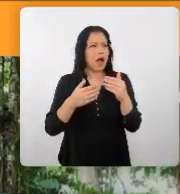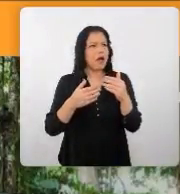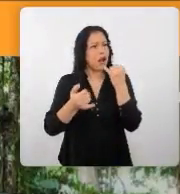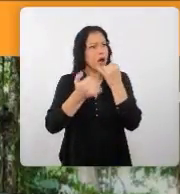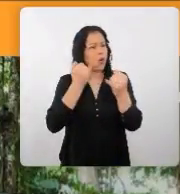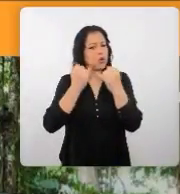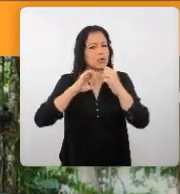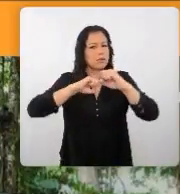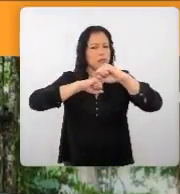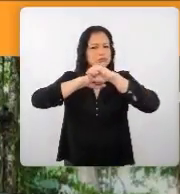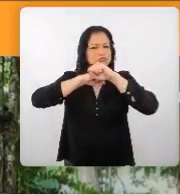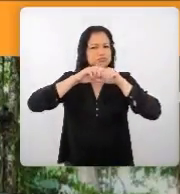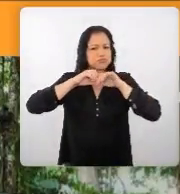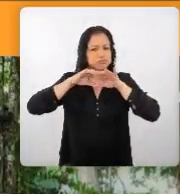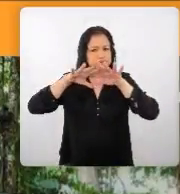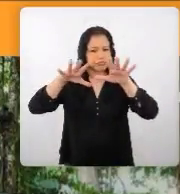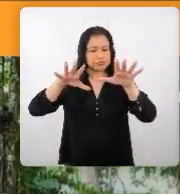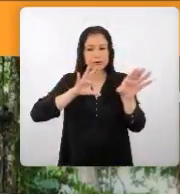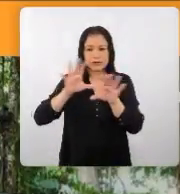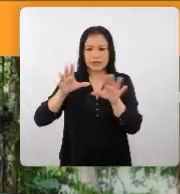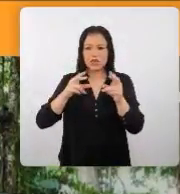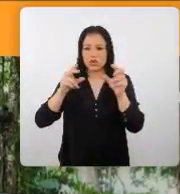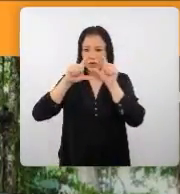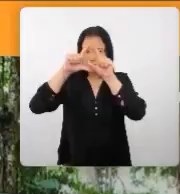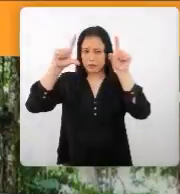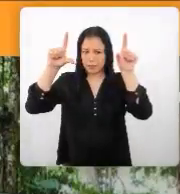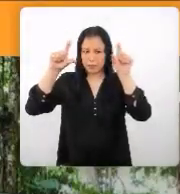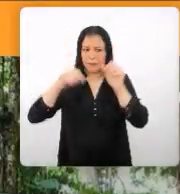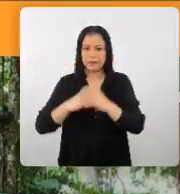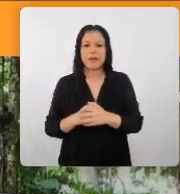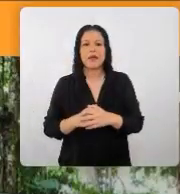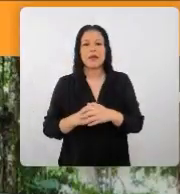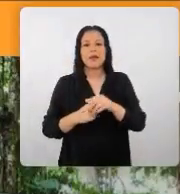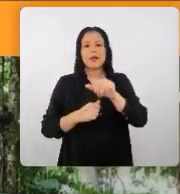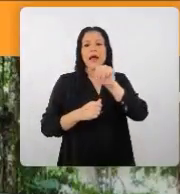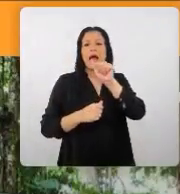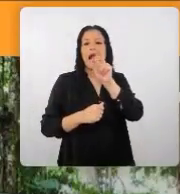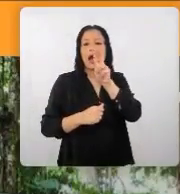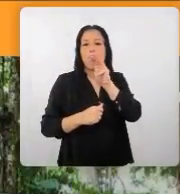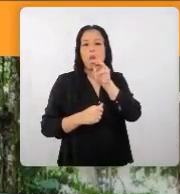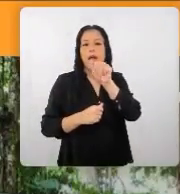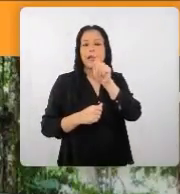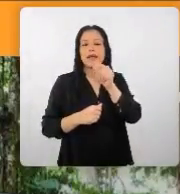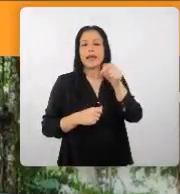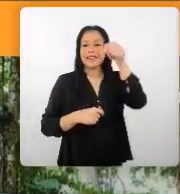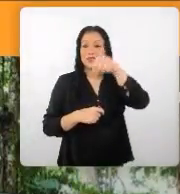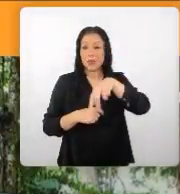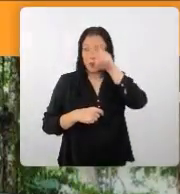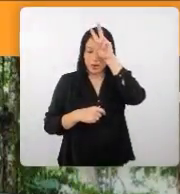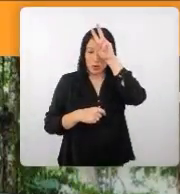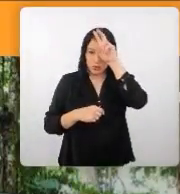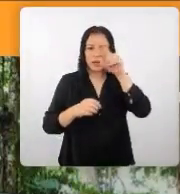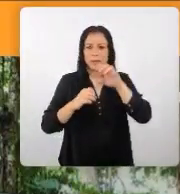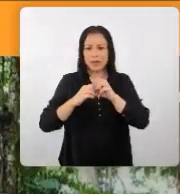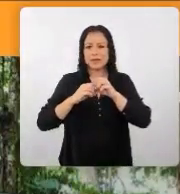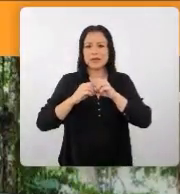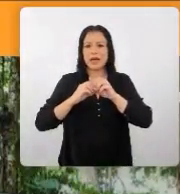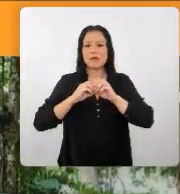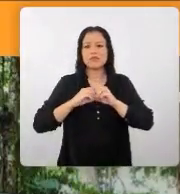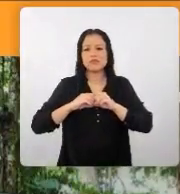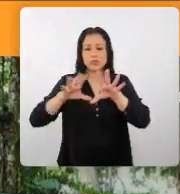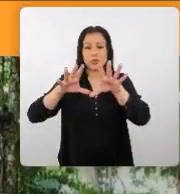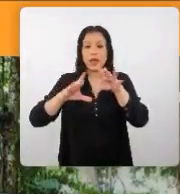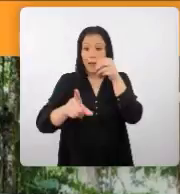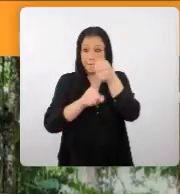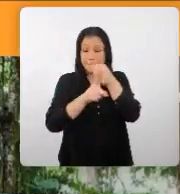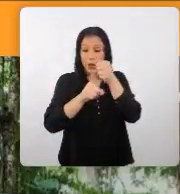campaña publicitaria que se ha denominado Awaken to Peru también ha sido lanzada en Alemania y